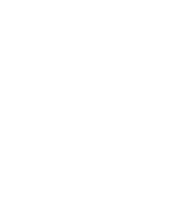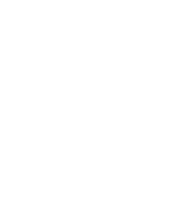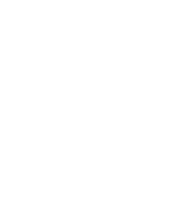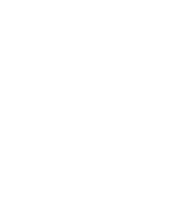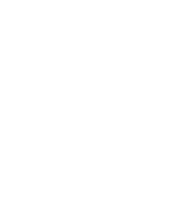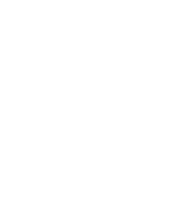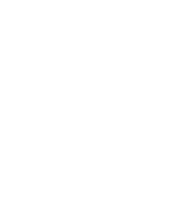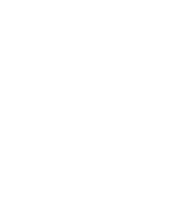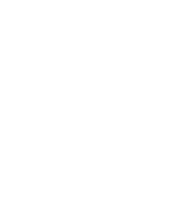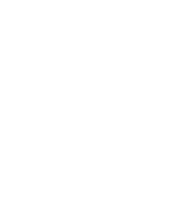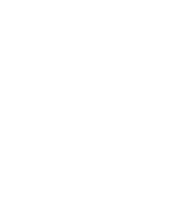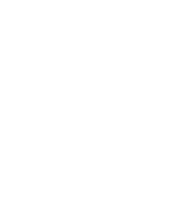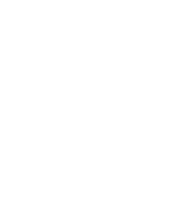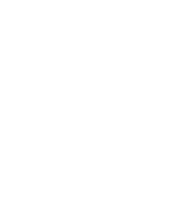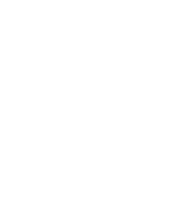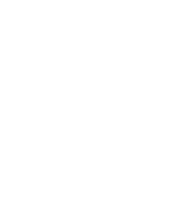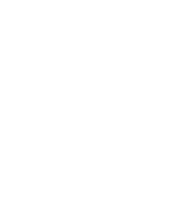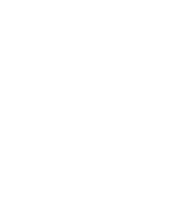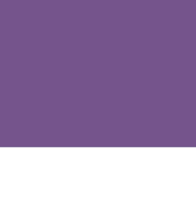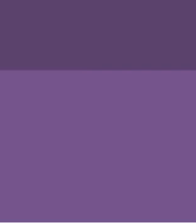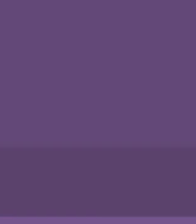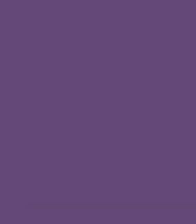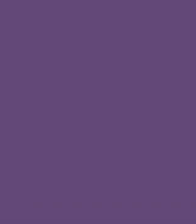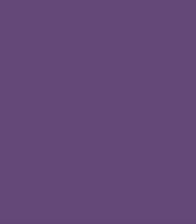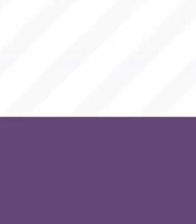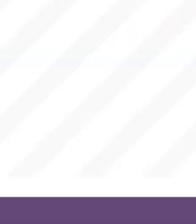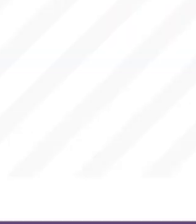i e